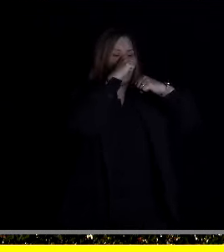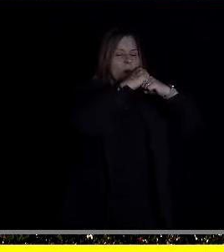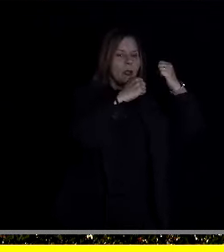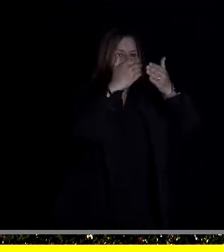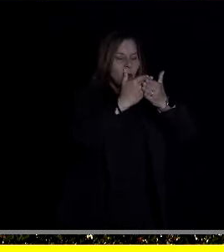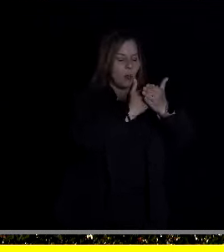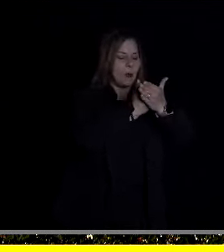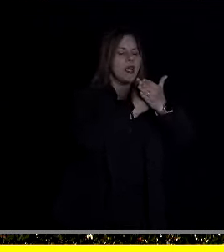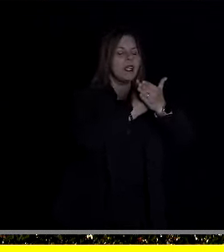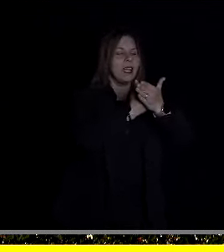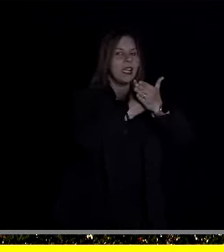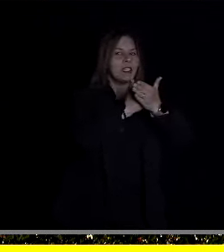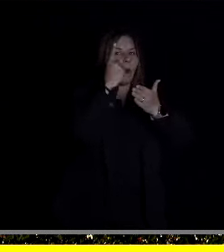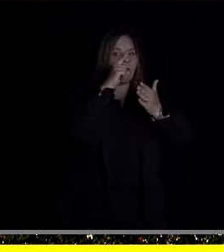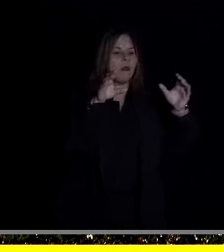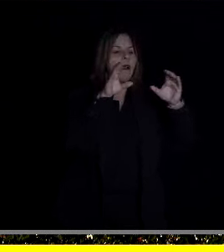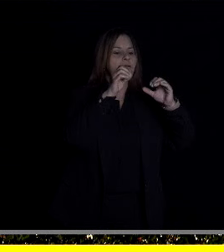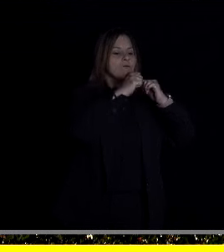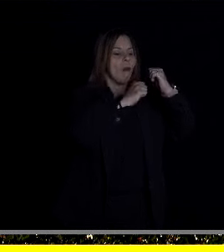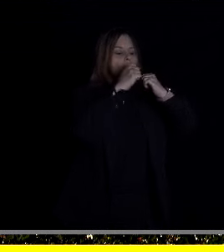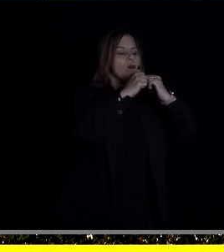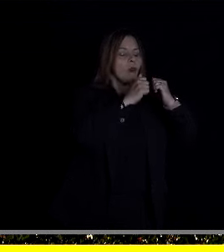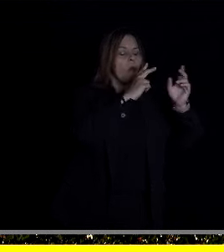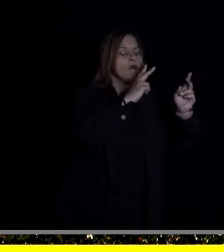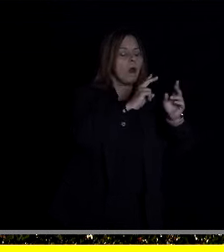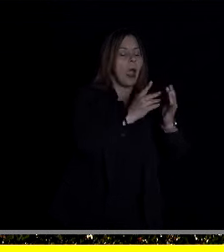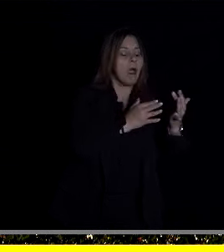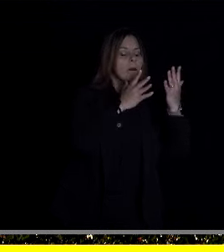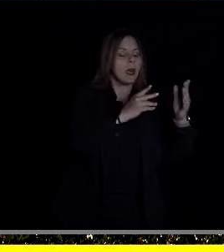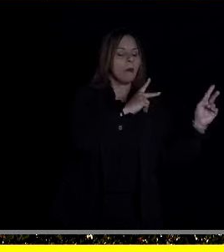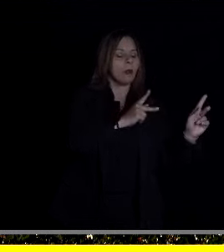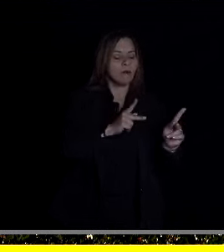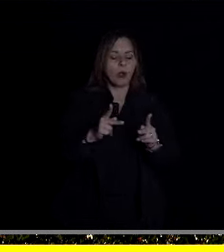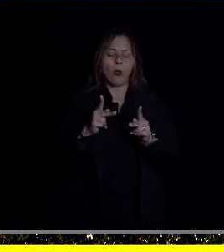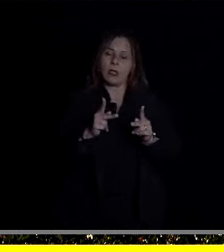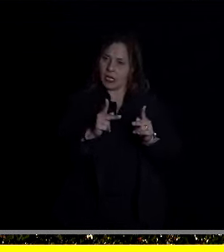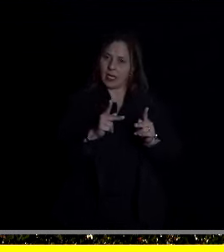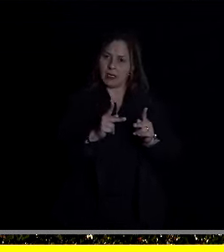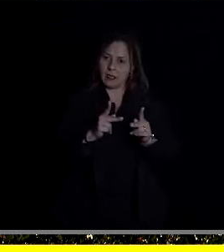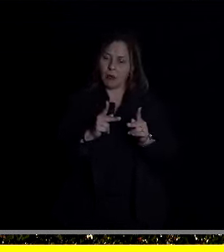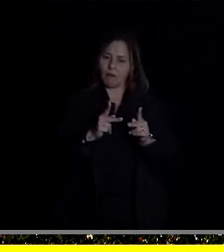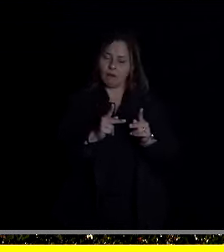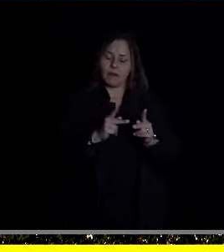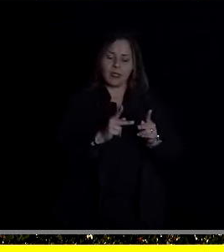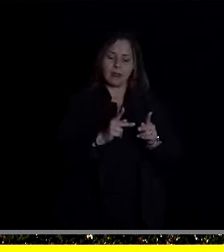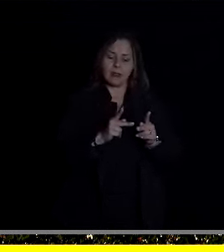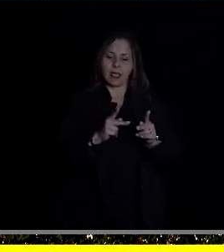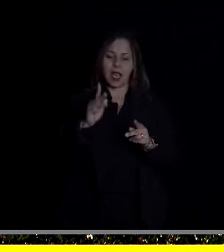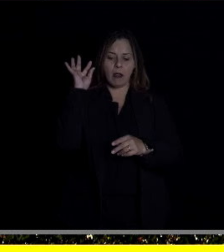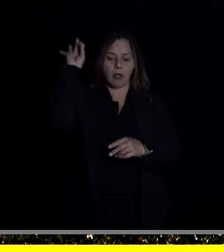diseñado y listo para subastarse su construcción. Aguardamos por la culminación del proceso de permiso de las agencias federales, el cual está siendo